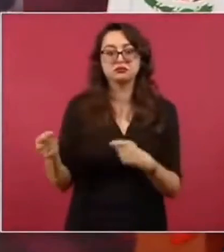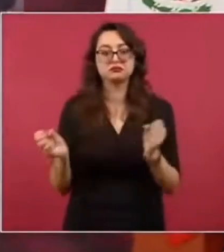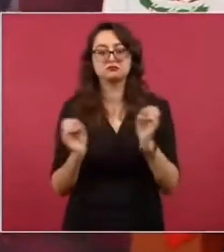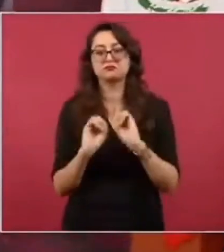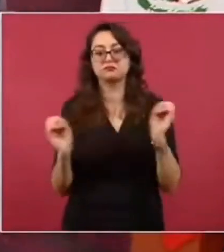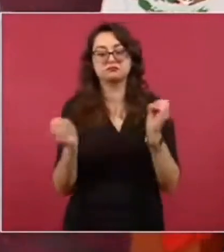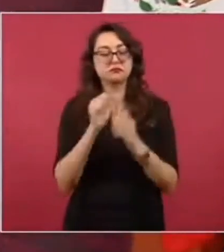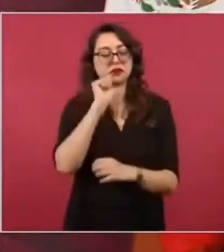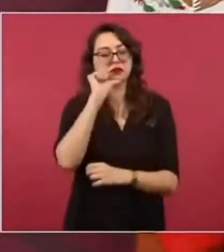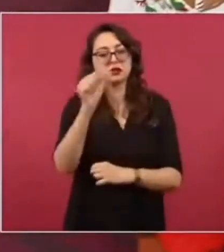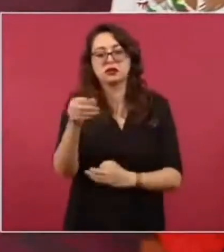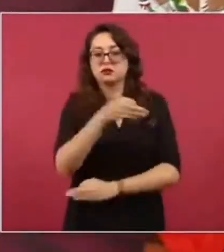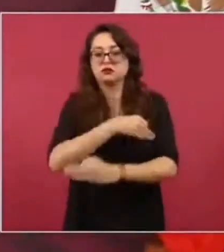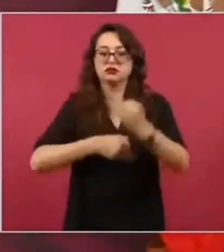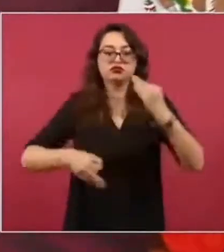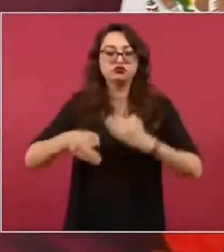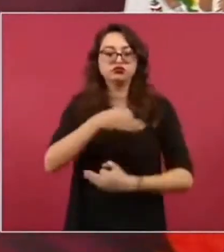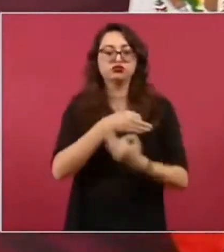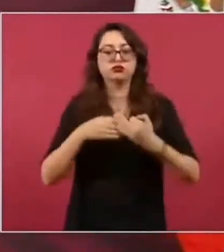postelectoral.